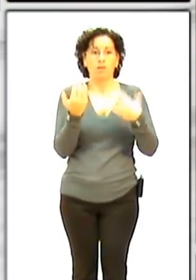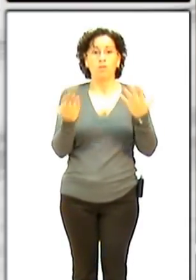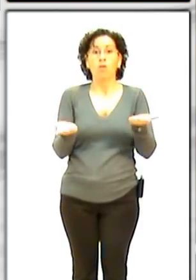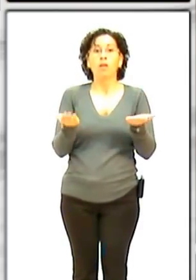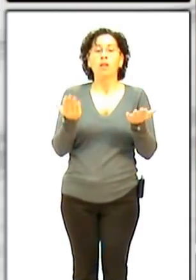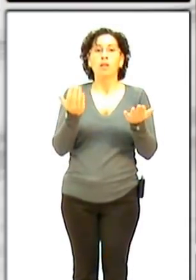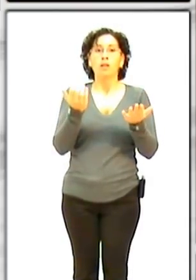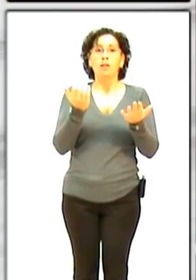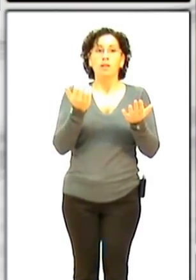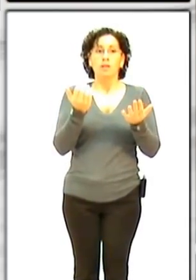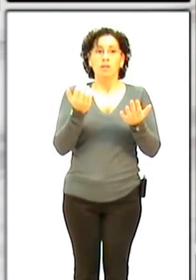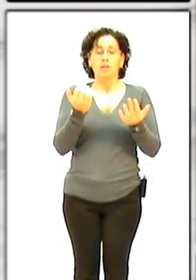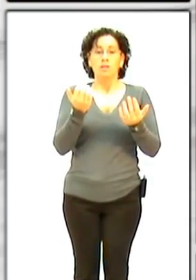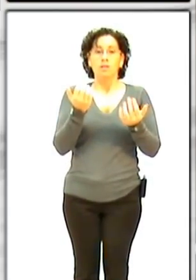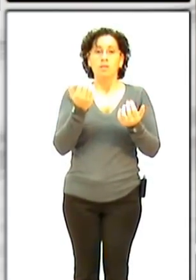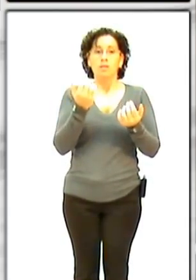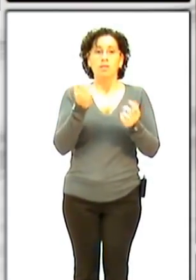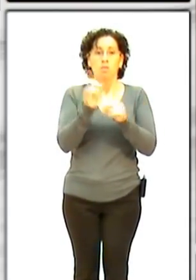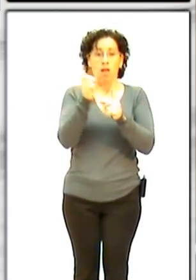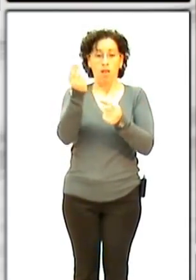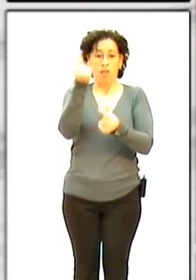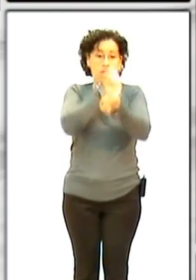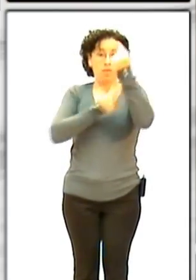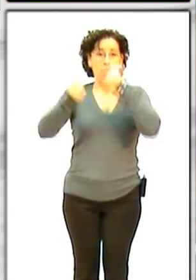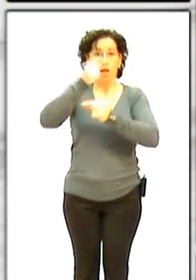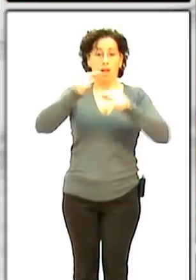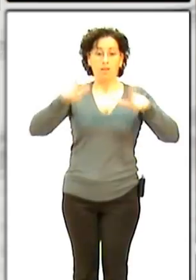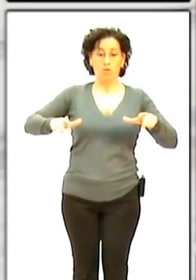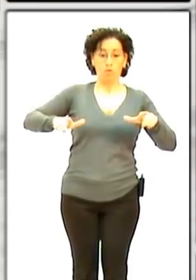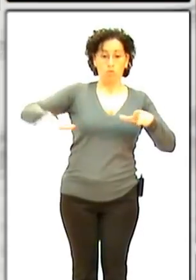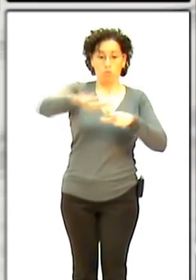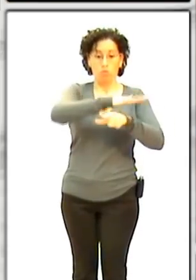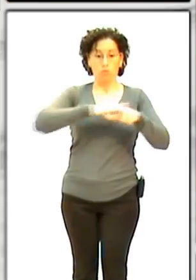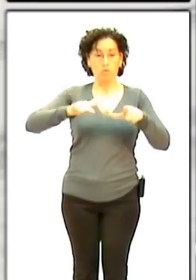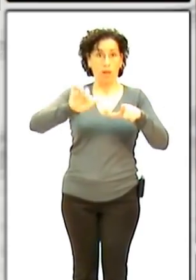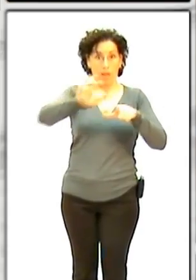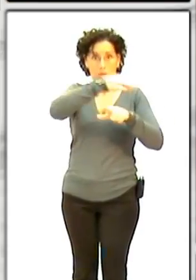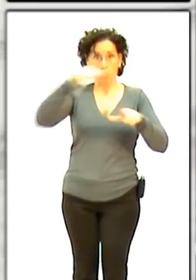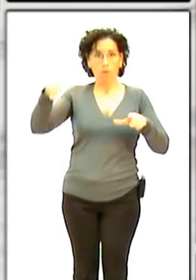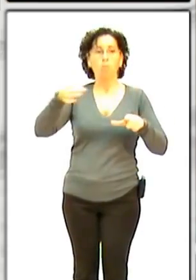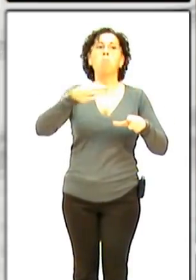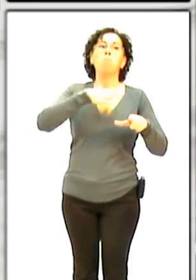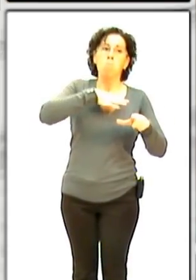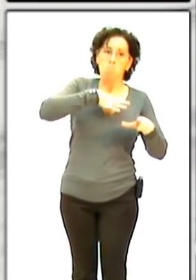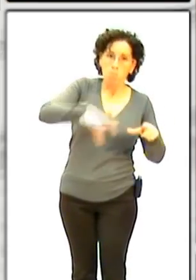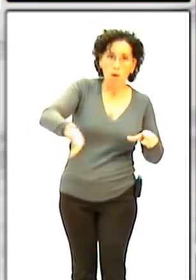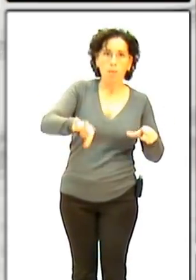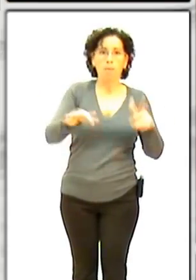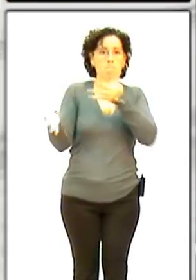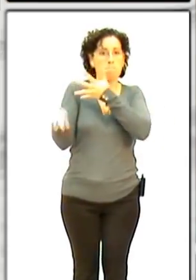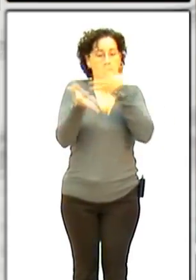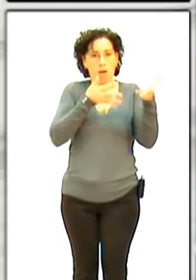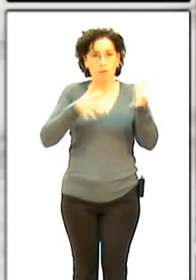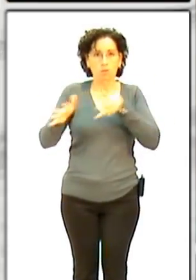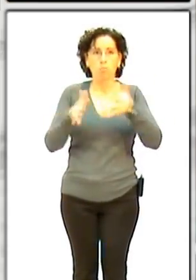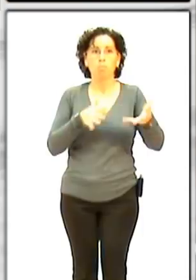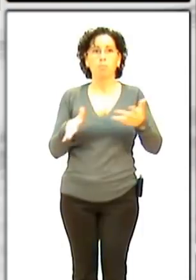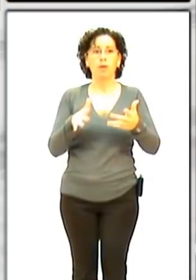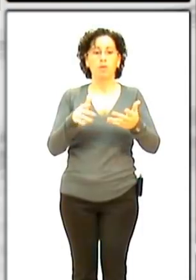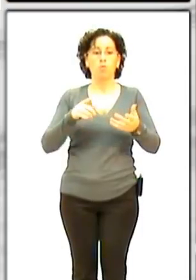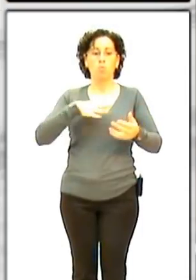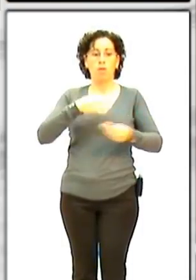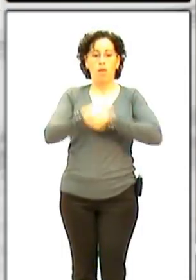dosis de datos cartográficos adecuados, podríamos llegar a